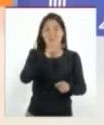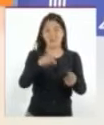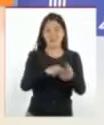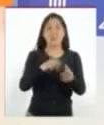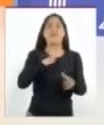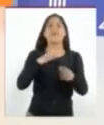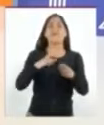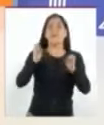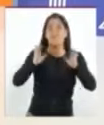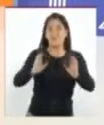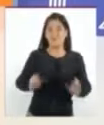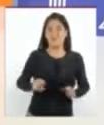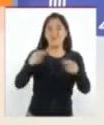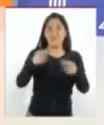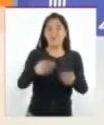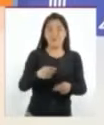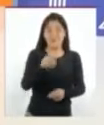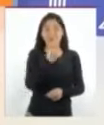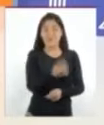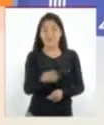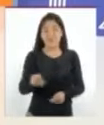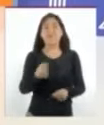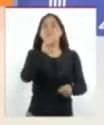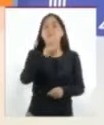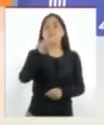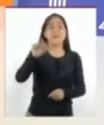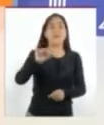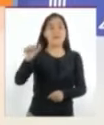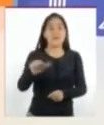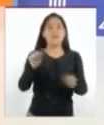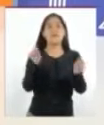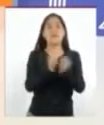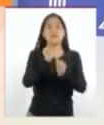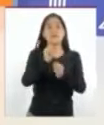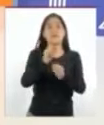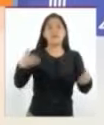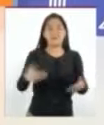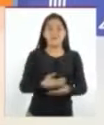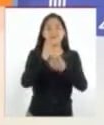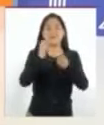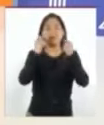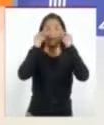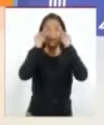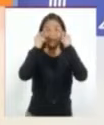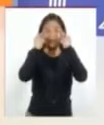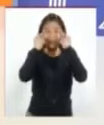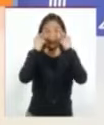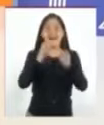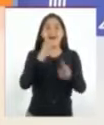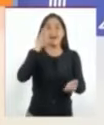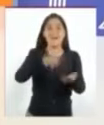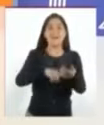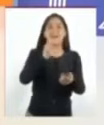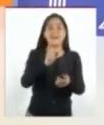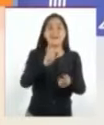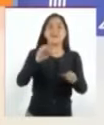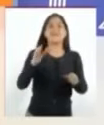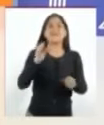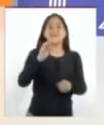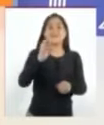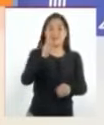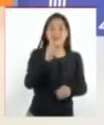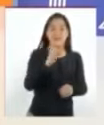cuerpo. Nuestros niños, igual que los de Asia, nacen con los ojos rasgados y con una mancha oscura en la parte baja de